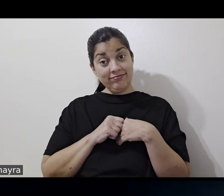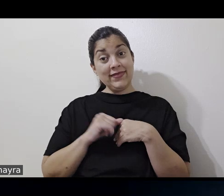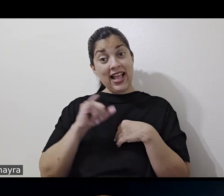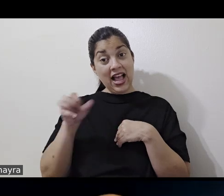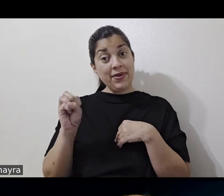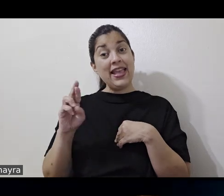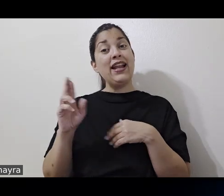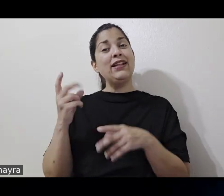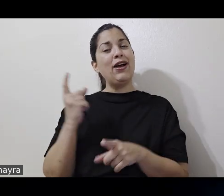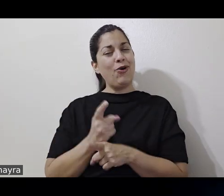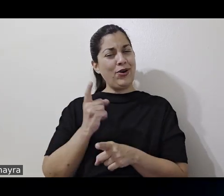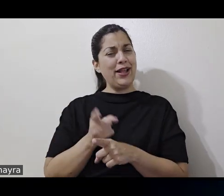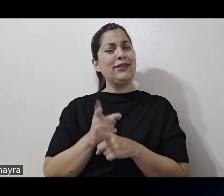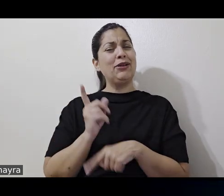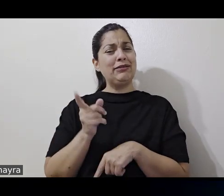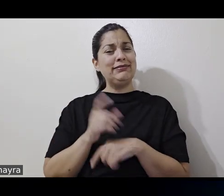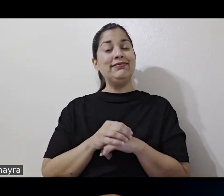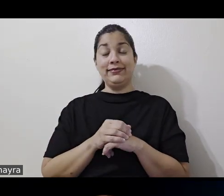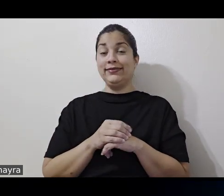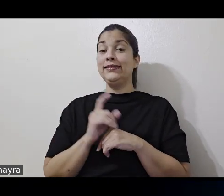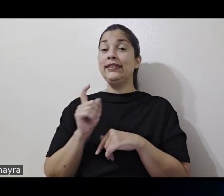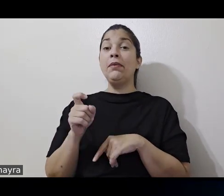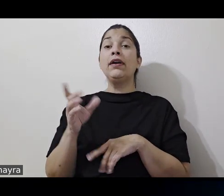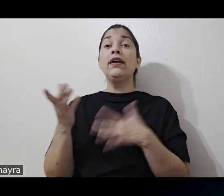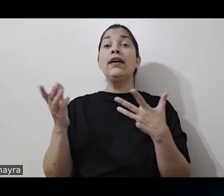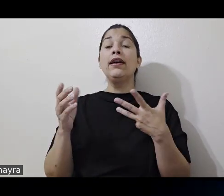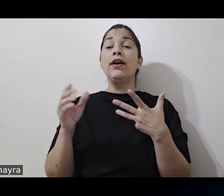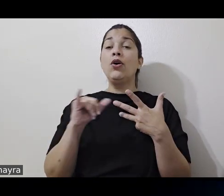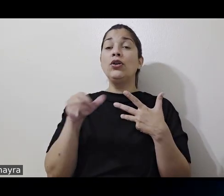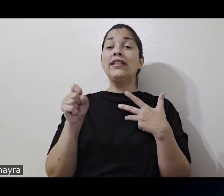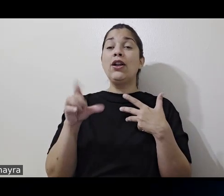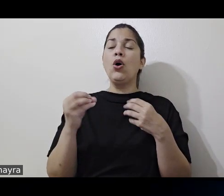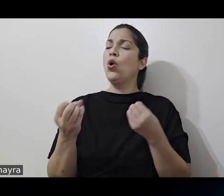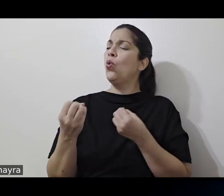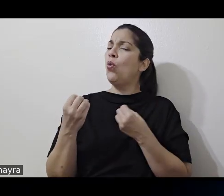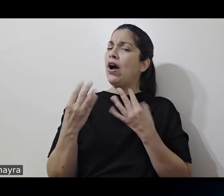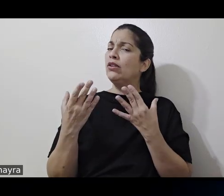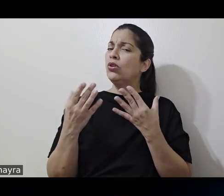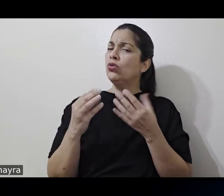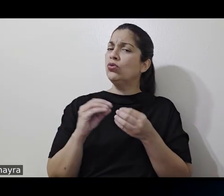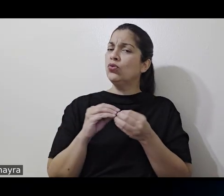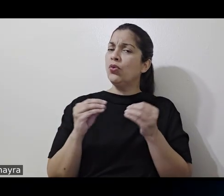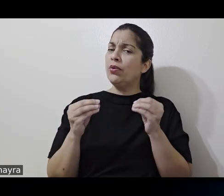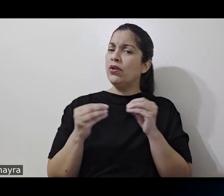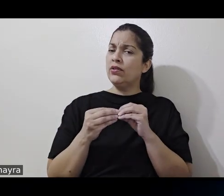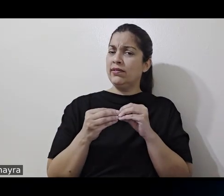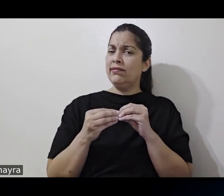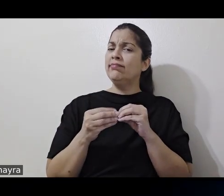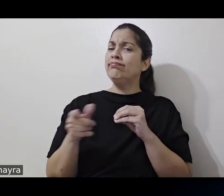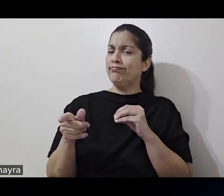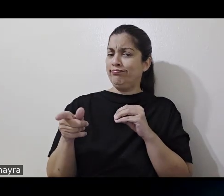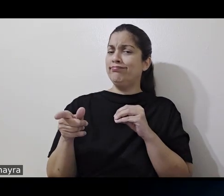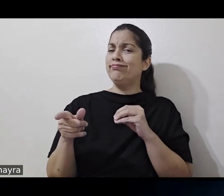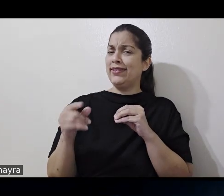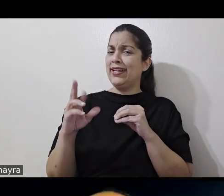principio. Sí. Hay que averiguar, como dice Joselo, qué números son los que ha estado